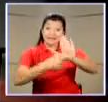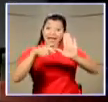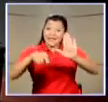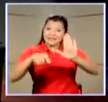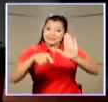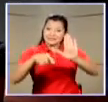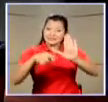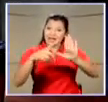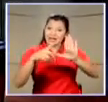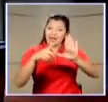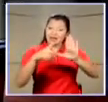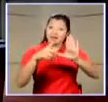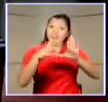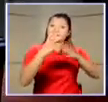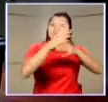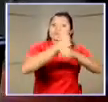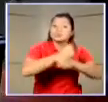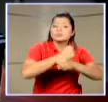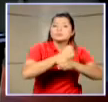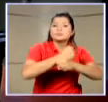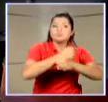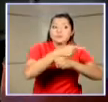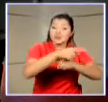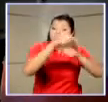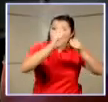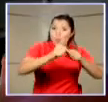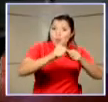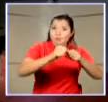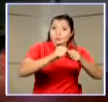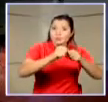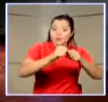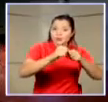Estas visiones que se ha podido recoger